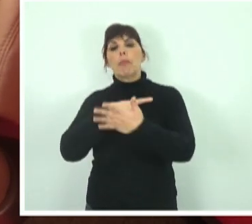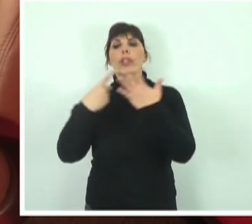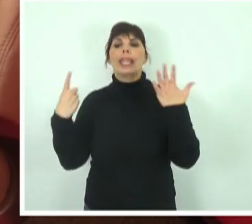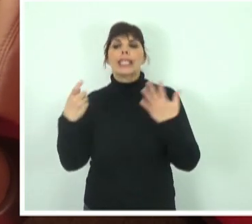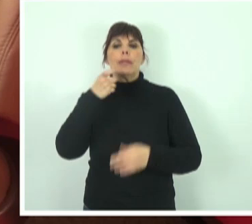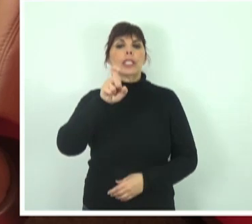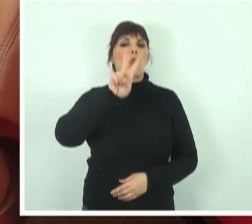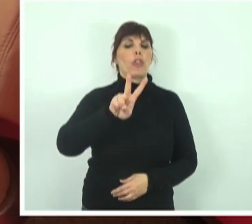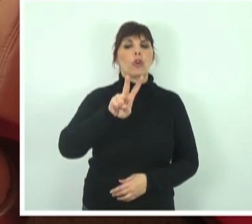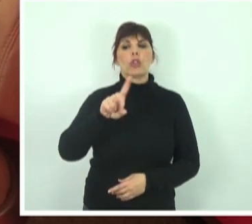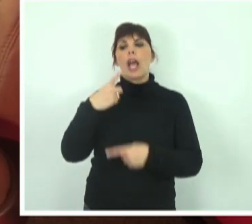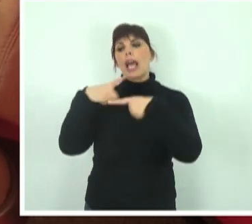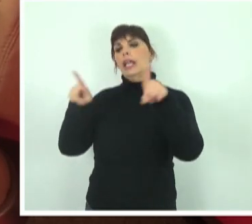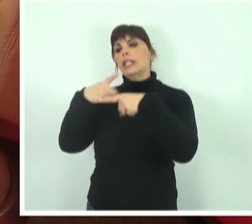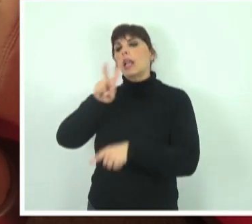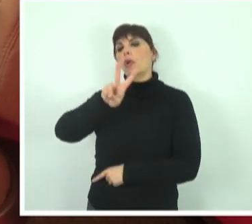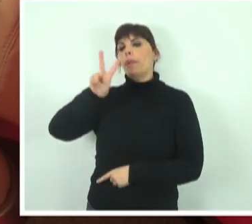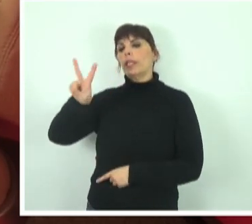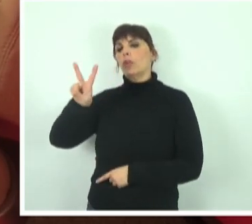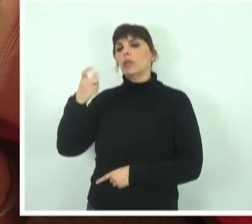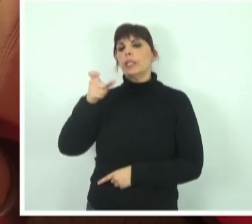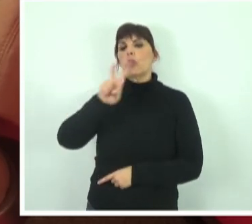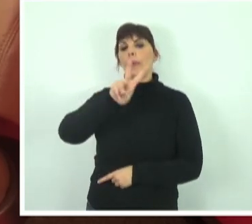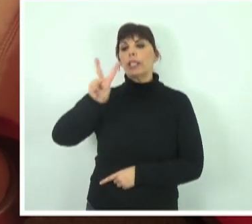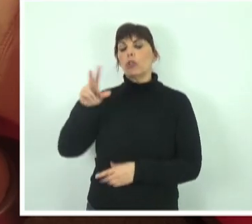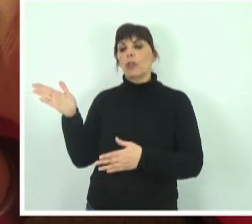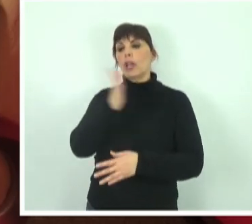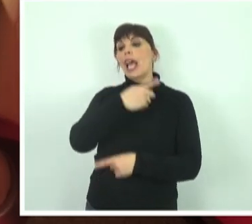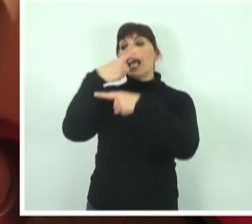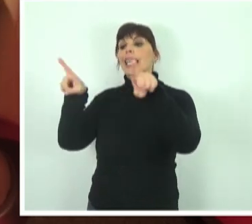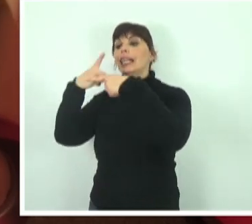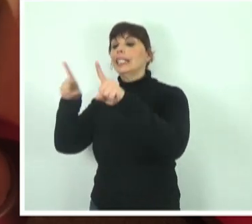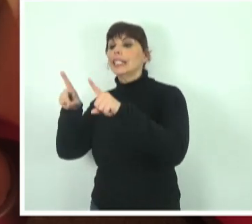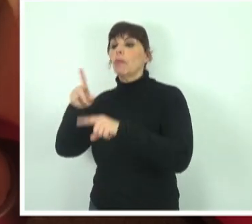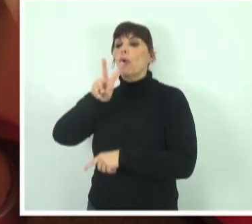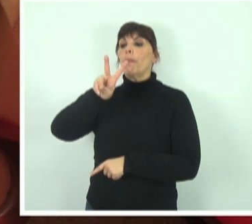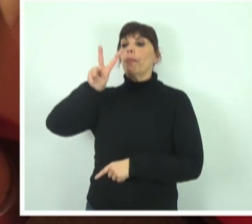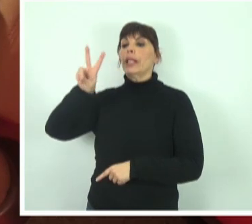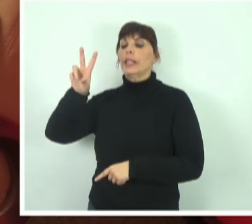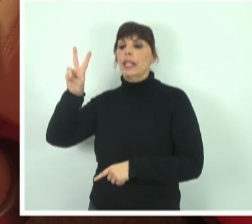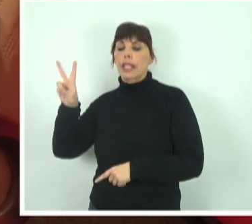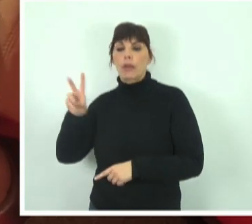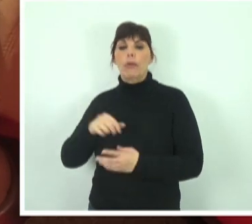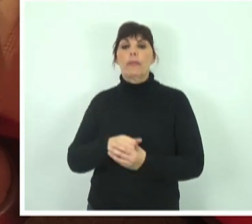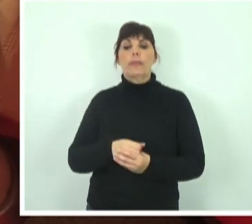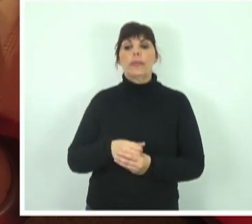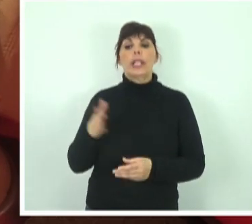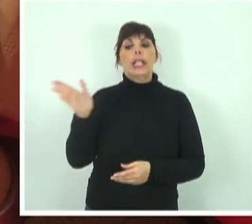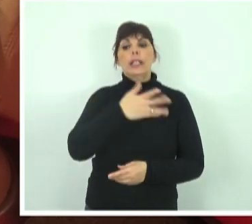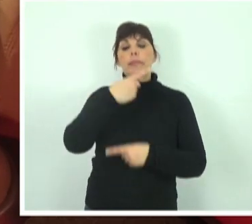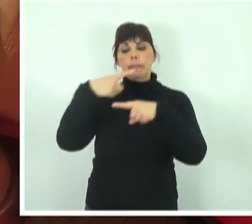2. Salmo 22, versículo 22. Salmo 22, versículo 25. Salmo 26, versículo